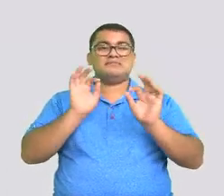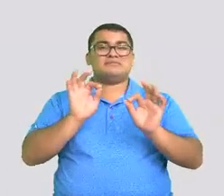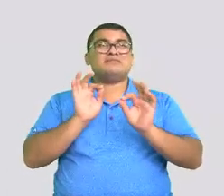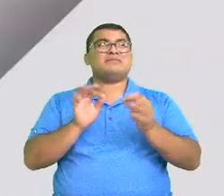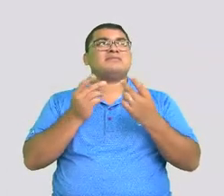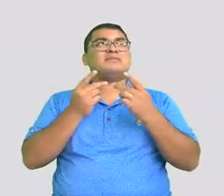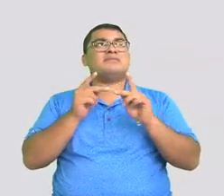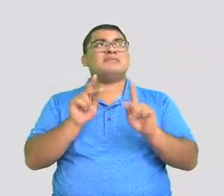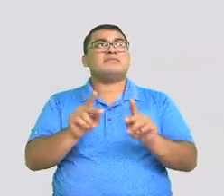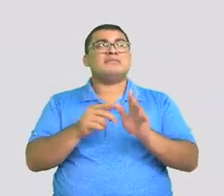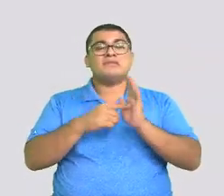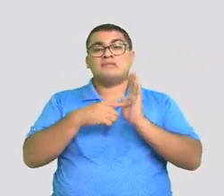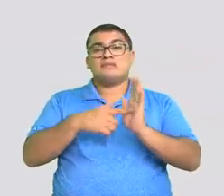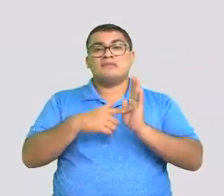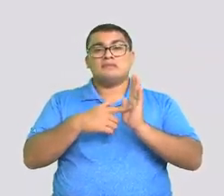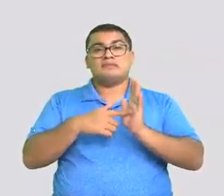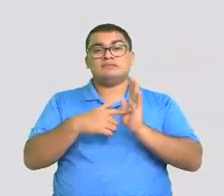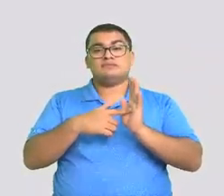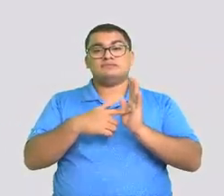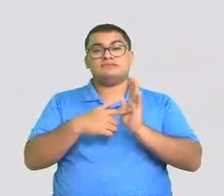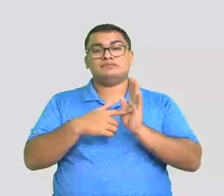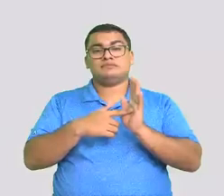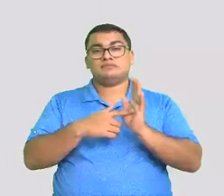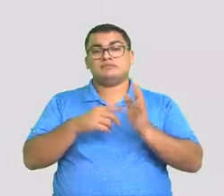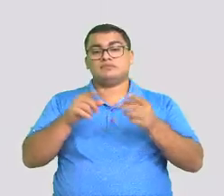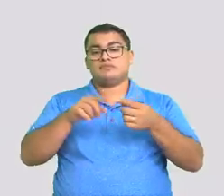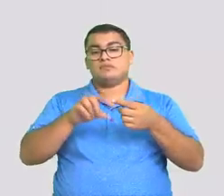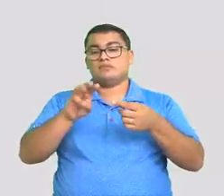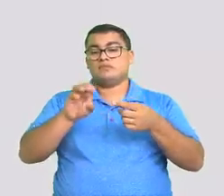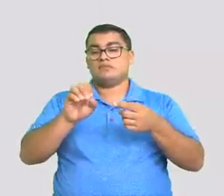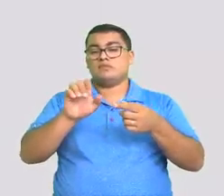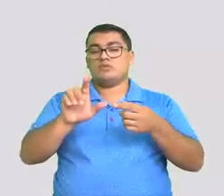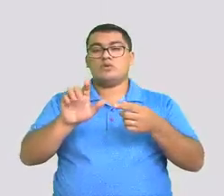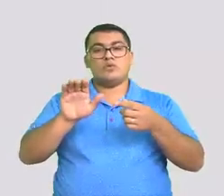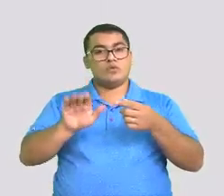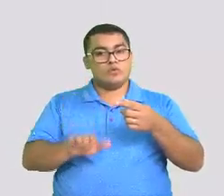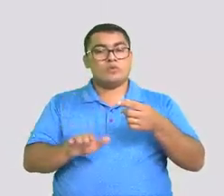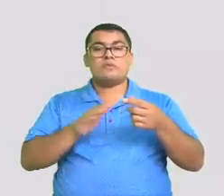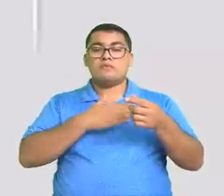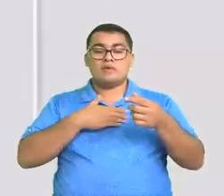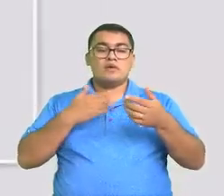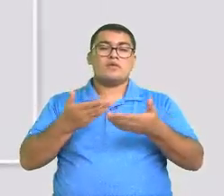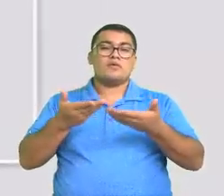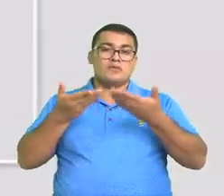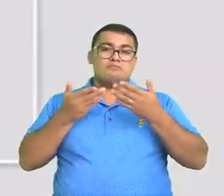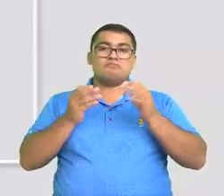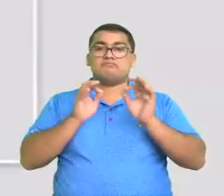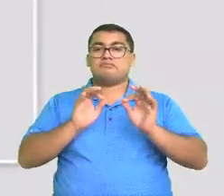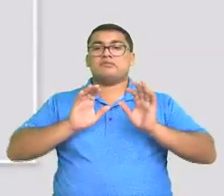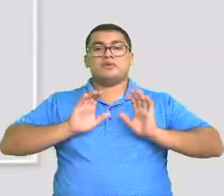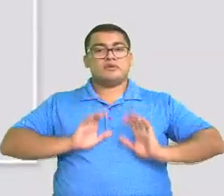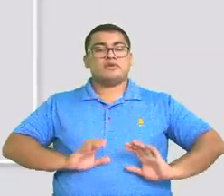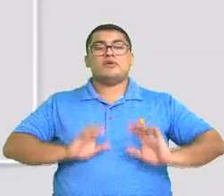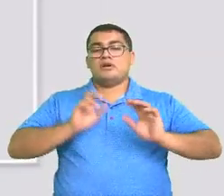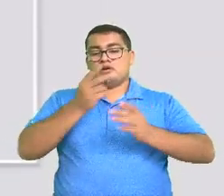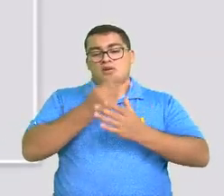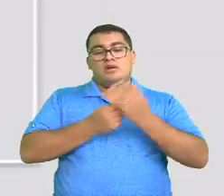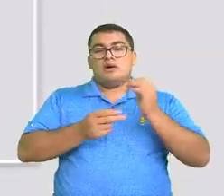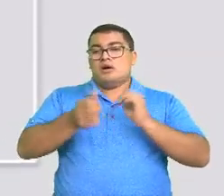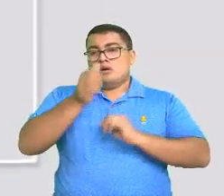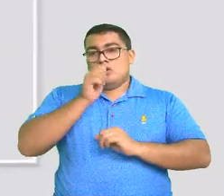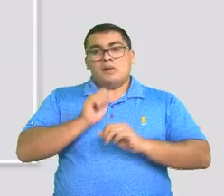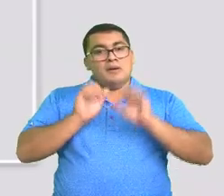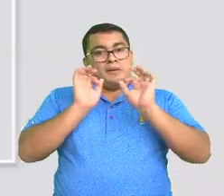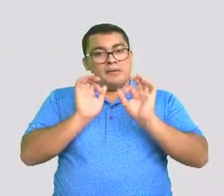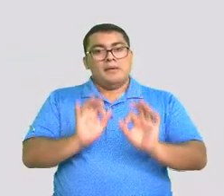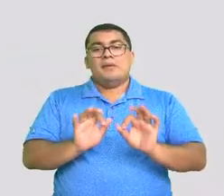que se ha estudiado es que el de baja osmolaridad es mejor tolerado. Los dos se pueden tomar. Los dos son muy buenos,